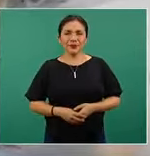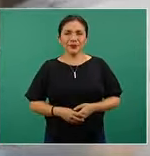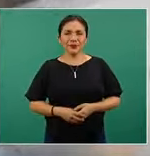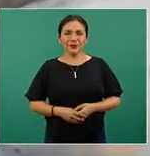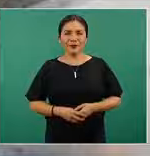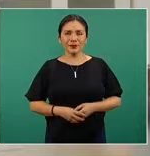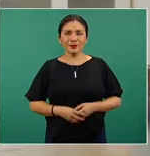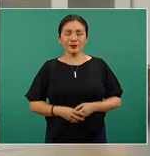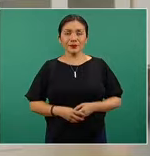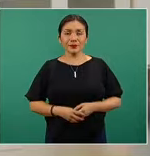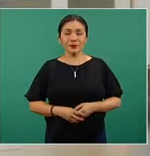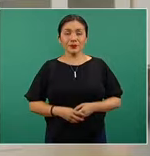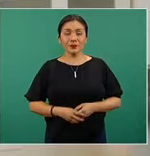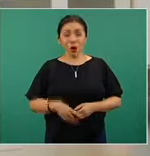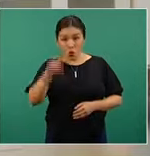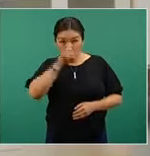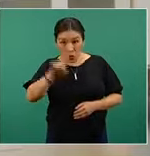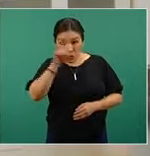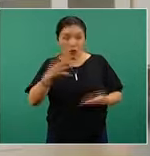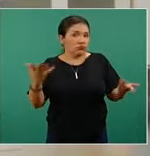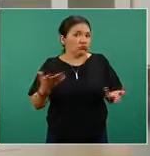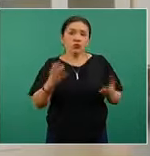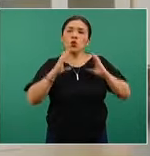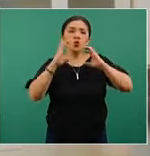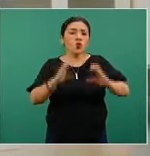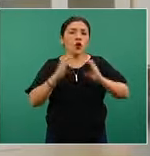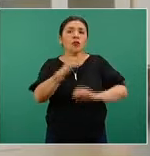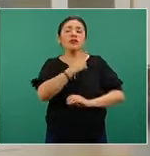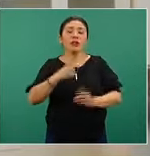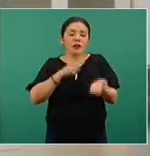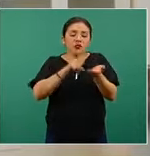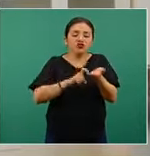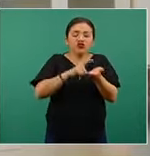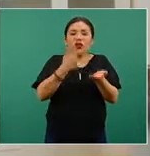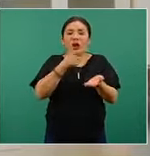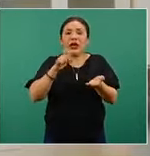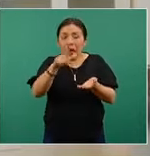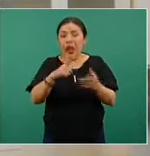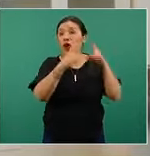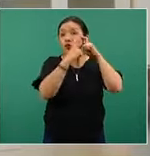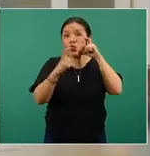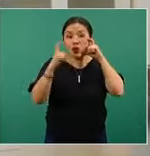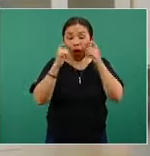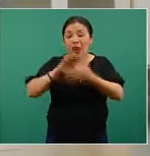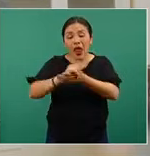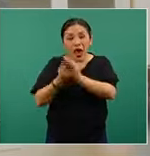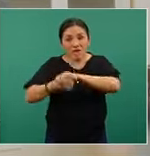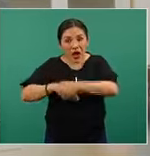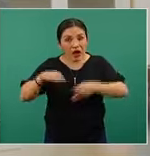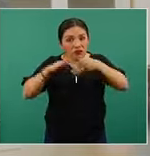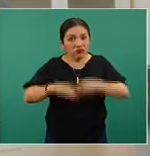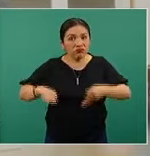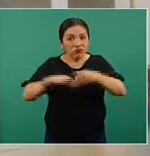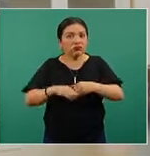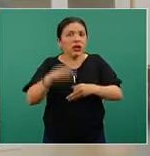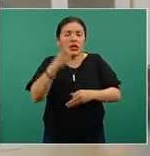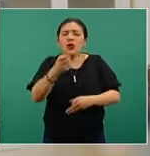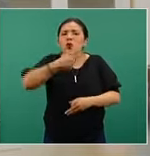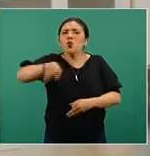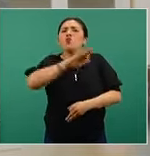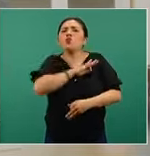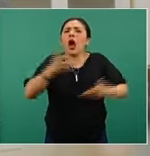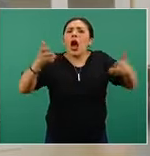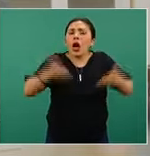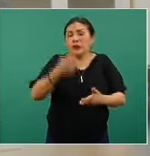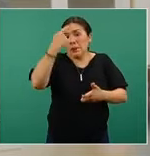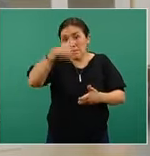que se recomiendan los medios esenciales y cuando menos es el que le buscas en el amor demás todo sea nuestro alcance para